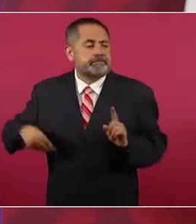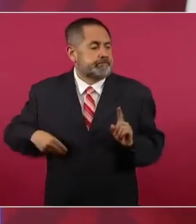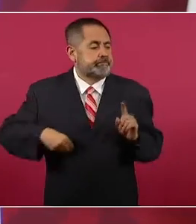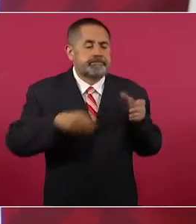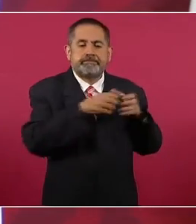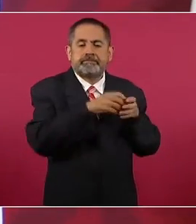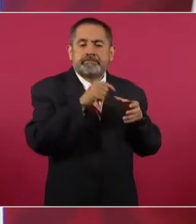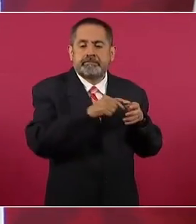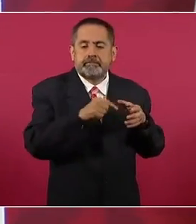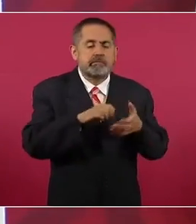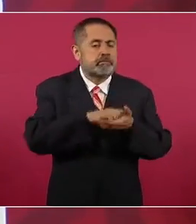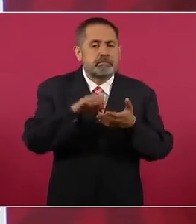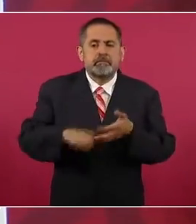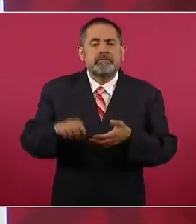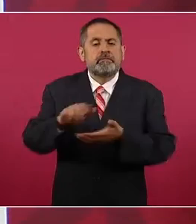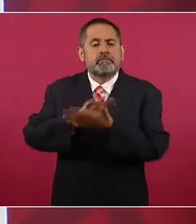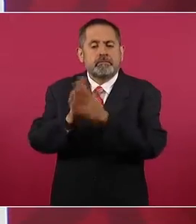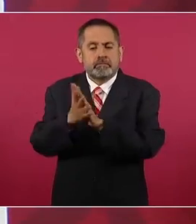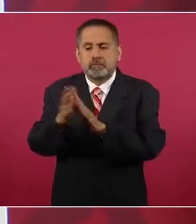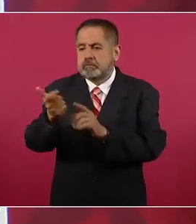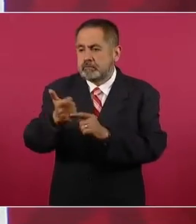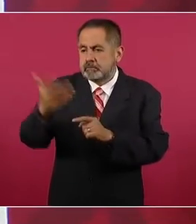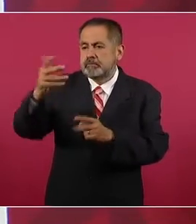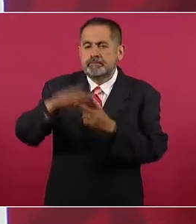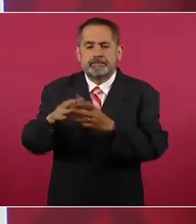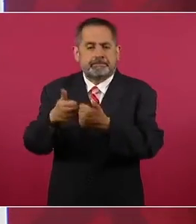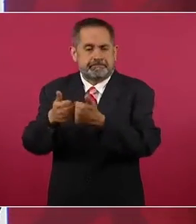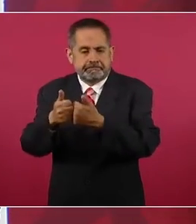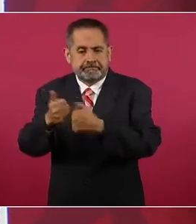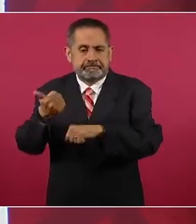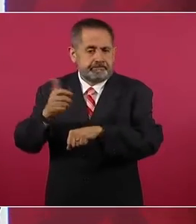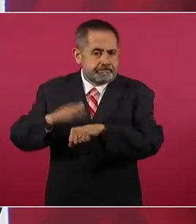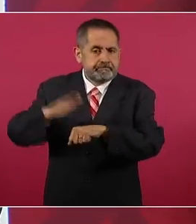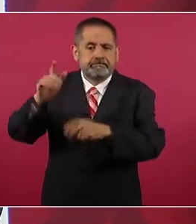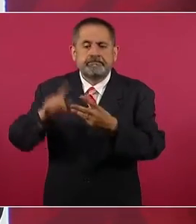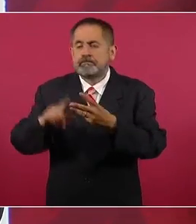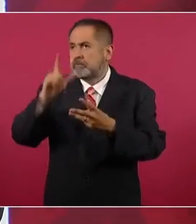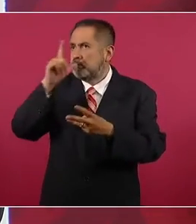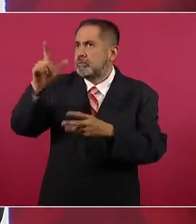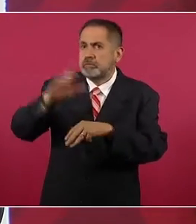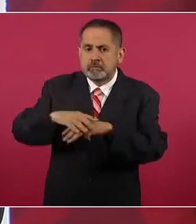Aumenta el precio de la tortilla, aumenta el precio del pan, aumenta el precio de la luz.